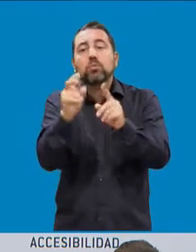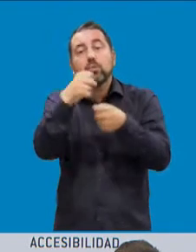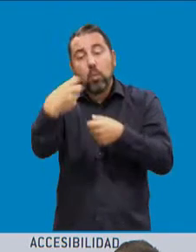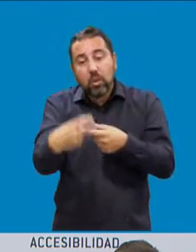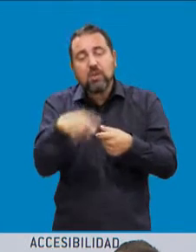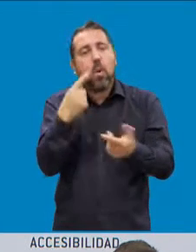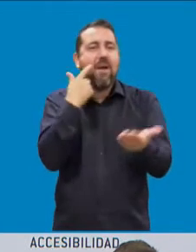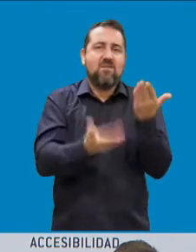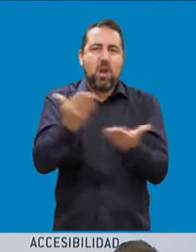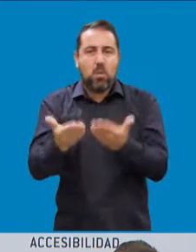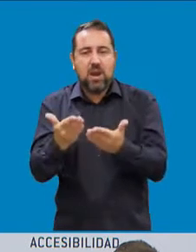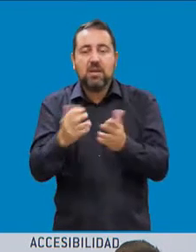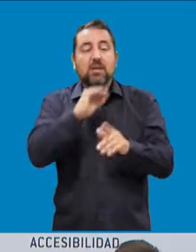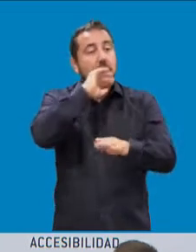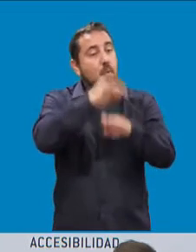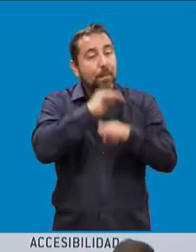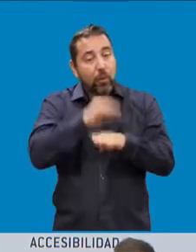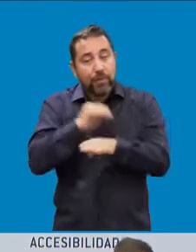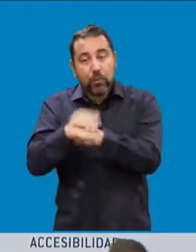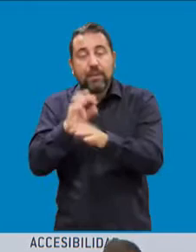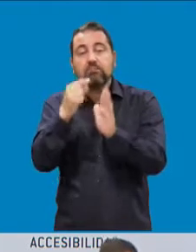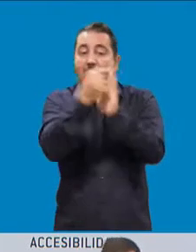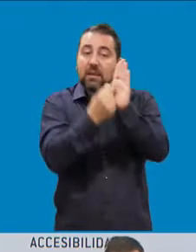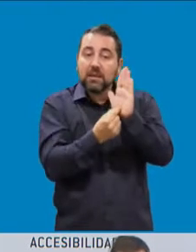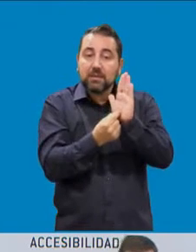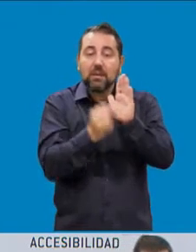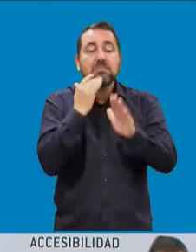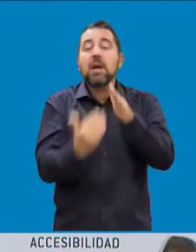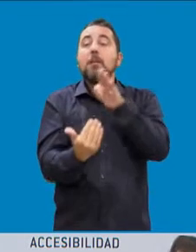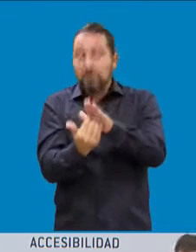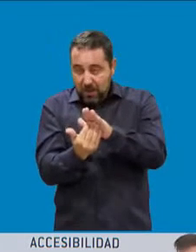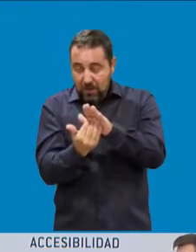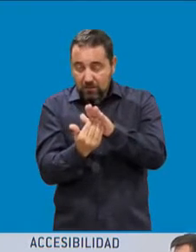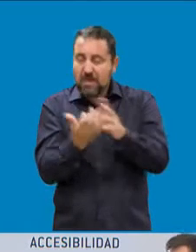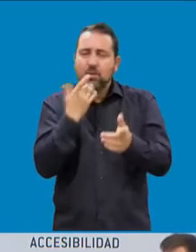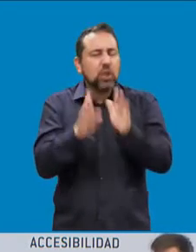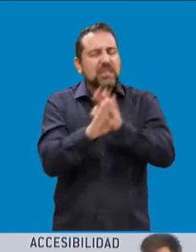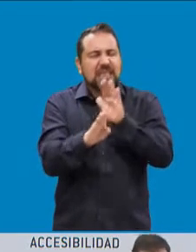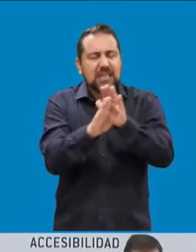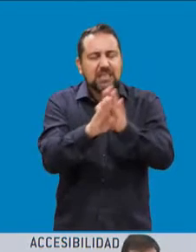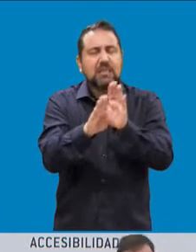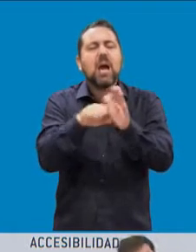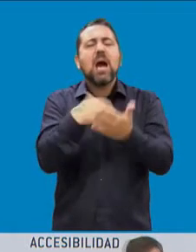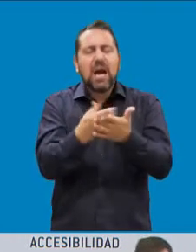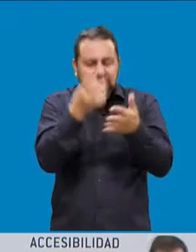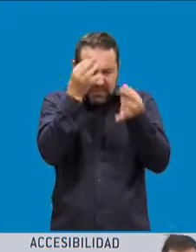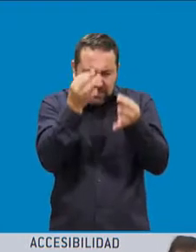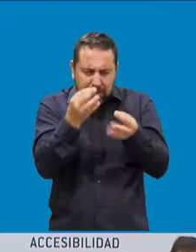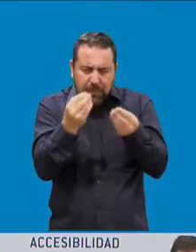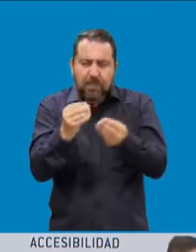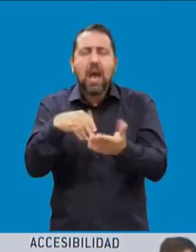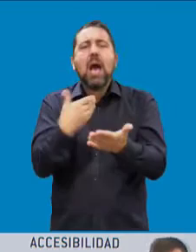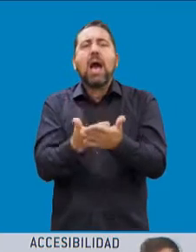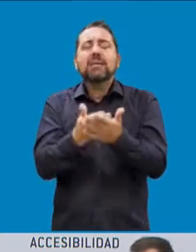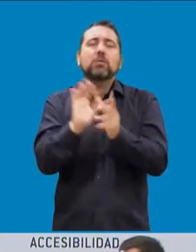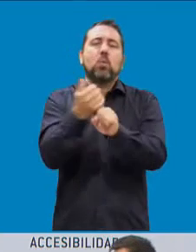especificar los requisitos, producir las soluciones y evaluar. Si se cumplen las características, se para, y si no, se sigue iterando en el